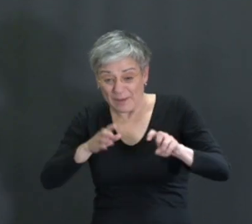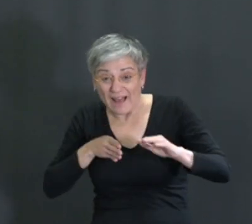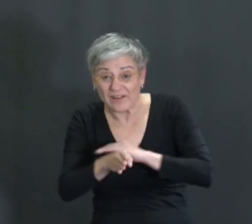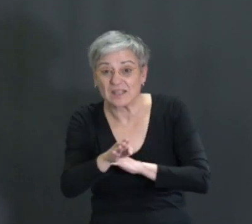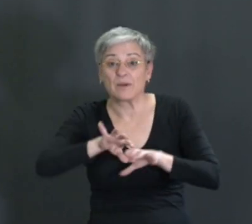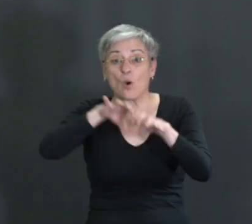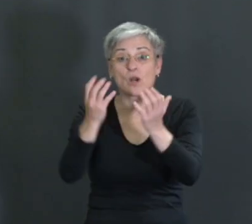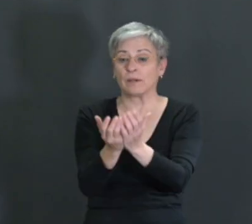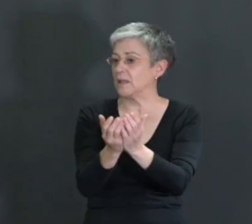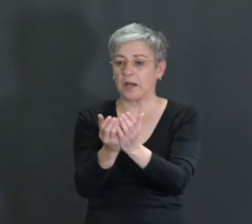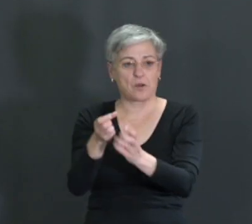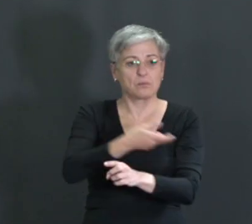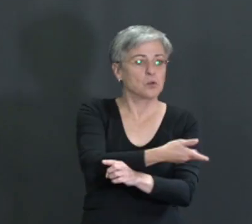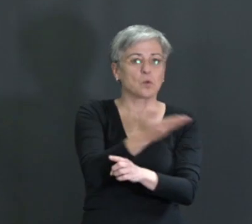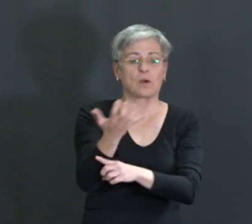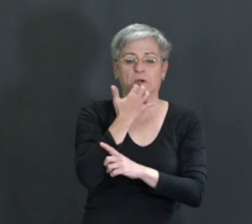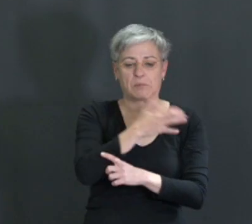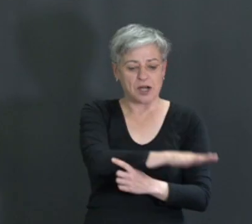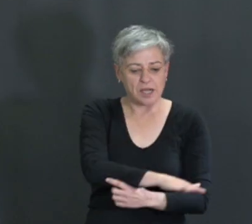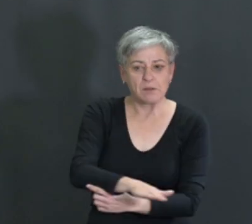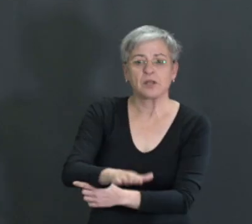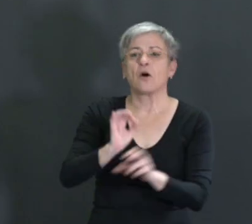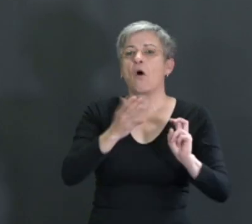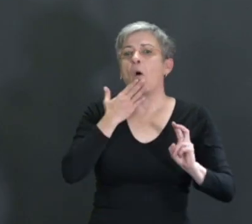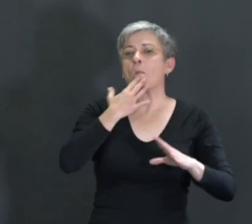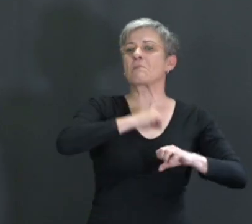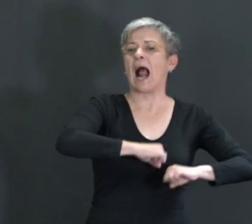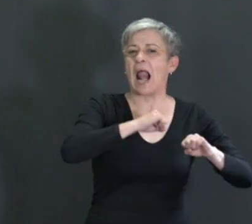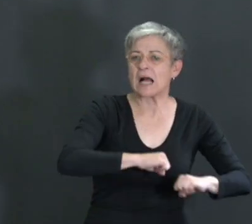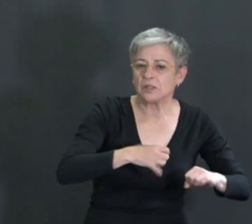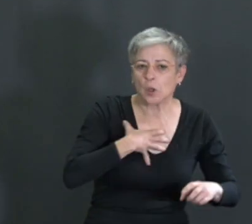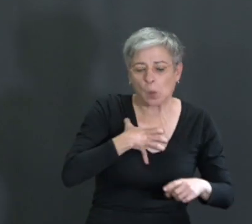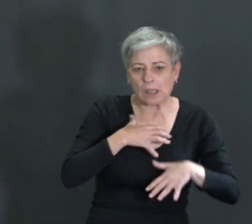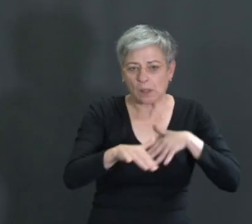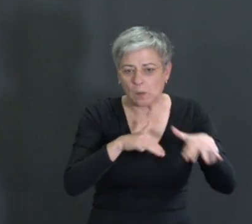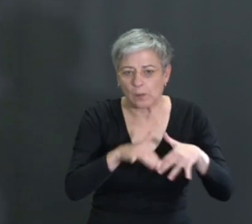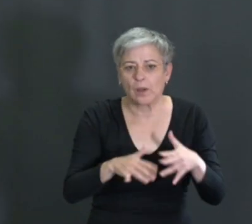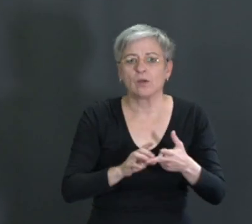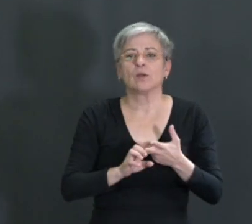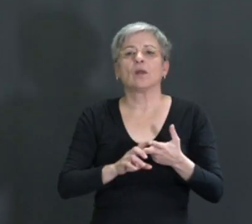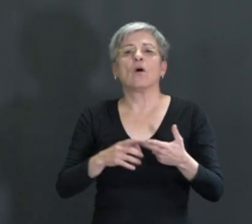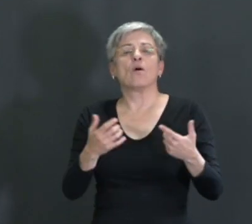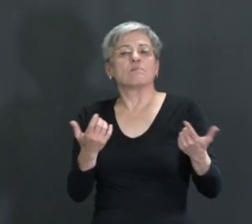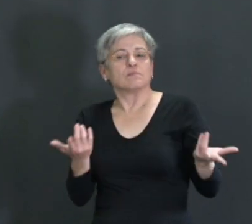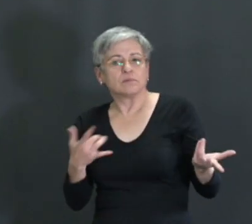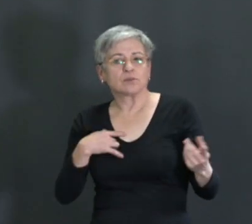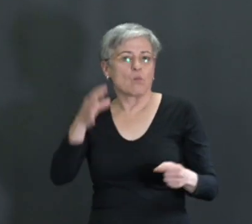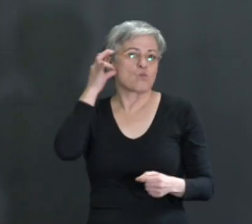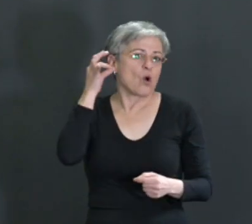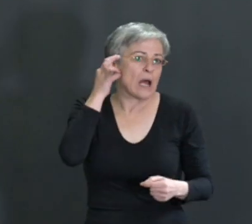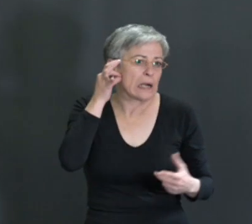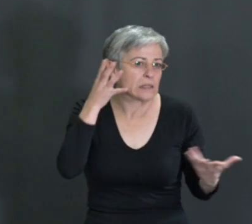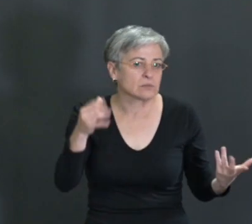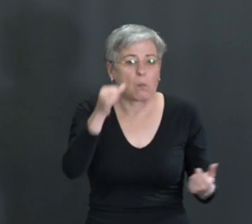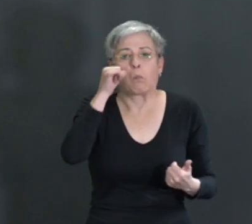accesibilidad universal. Sí, coges niños, personas mayores, personas con movilidad reducida, mujeres